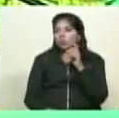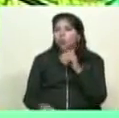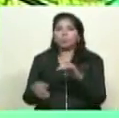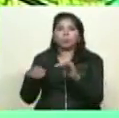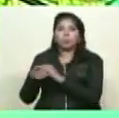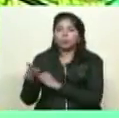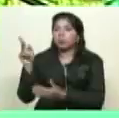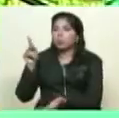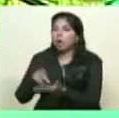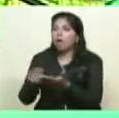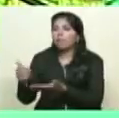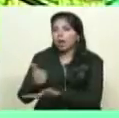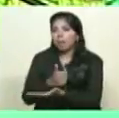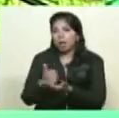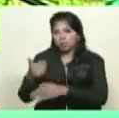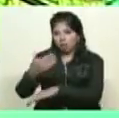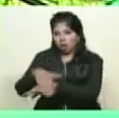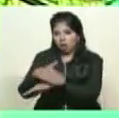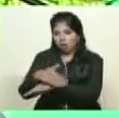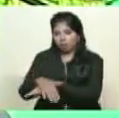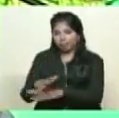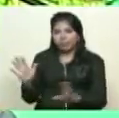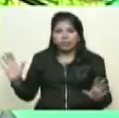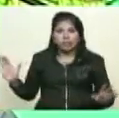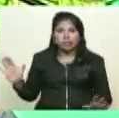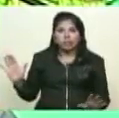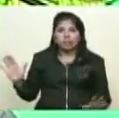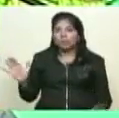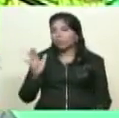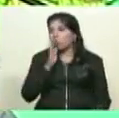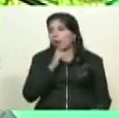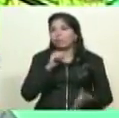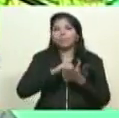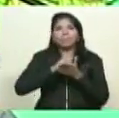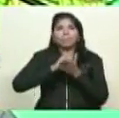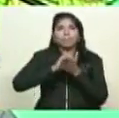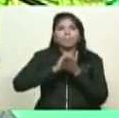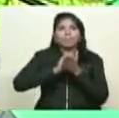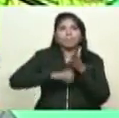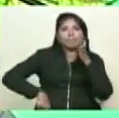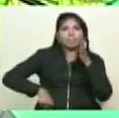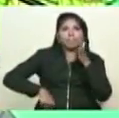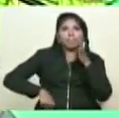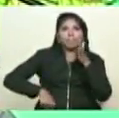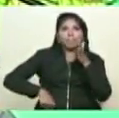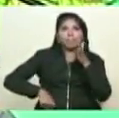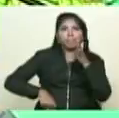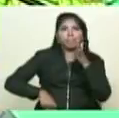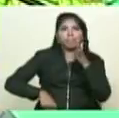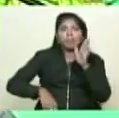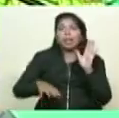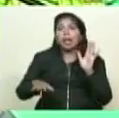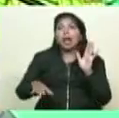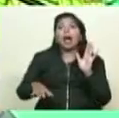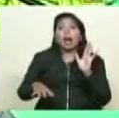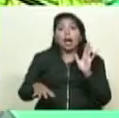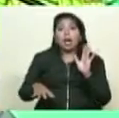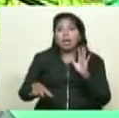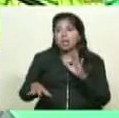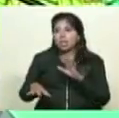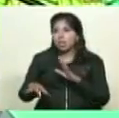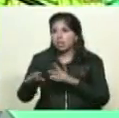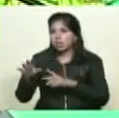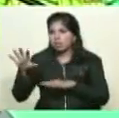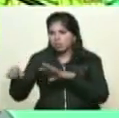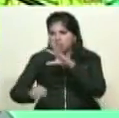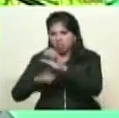calle y te dicen la medicina no está, como vienen diciendo, ¿no? Se las llevan para Colombia y las venden en Bogotá,